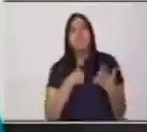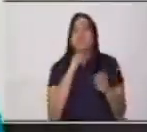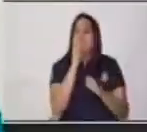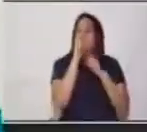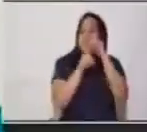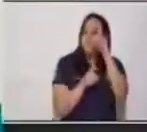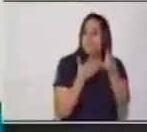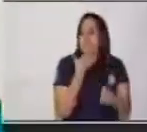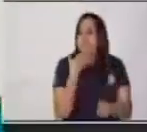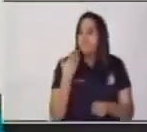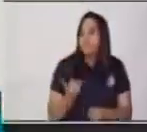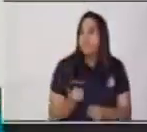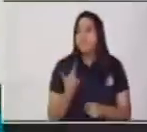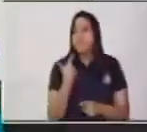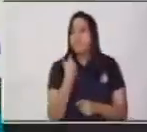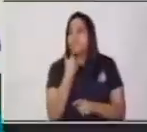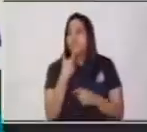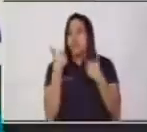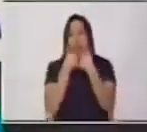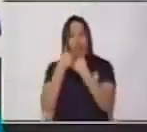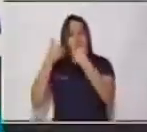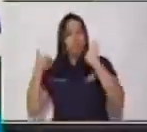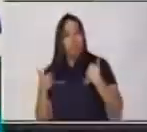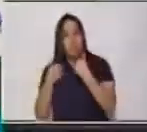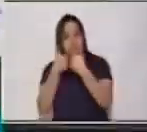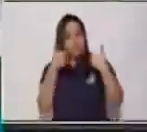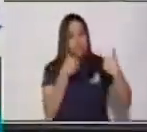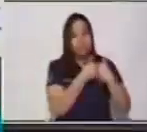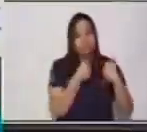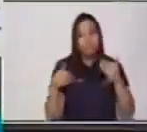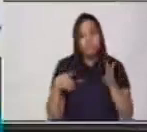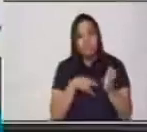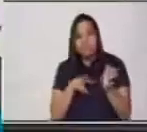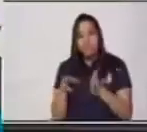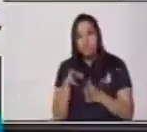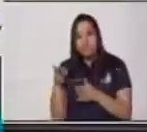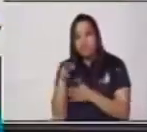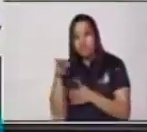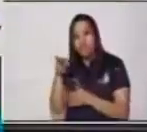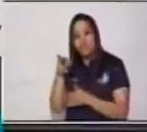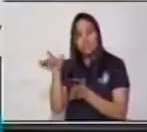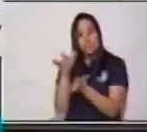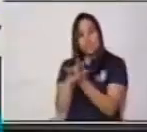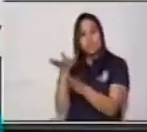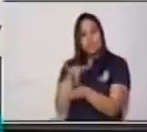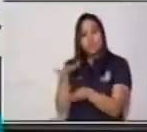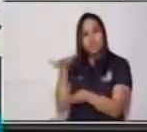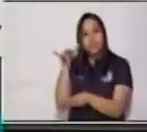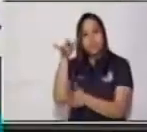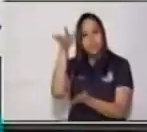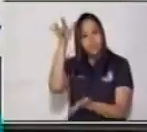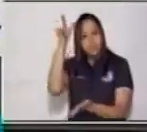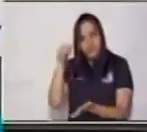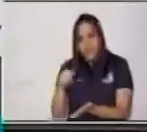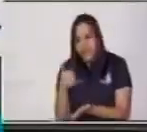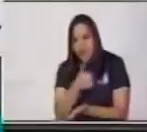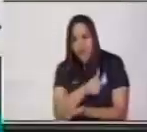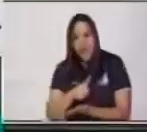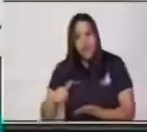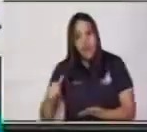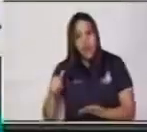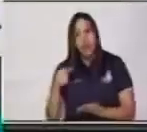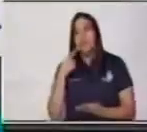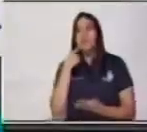preguntarle. Se separa del grupo y va nadando hacia el pescaduelo, que brilla rutilante en el agua. Este es de otro